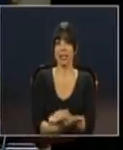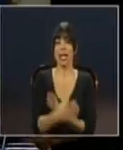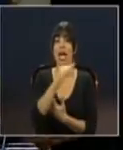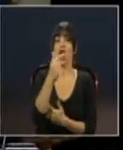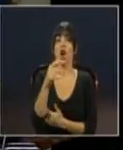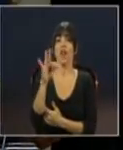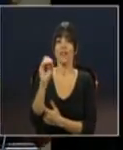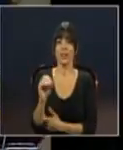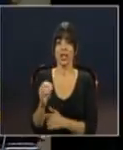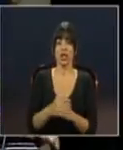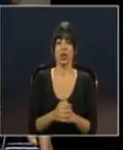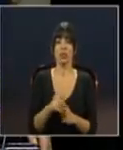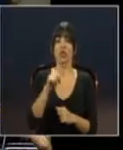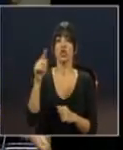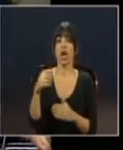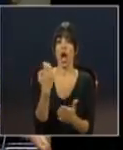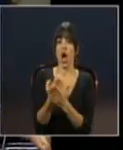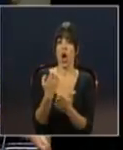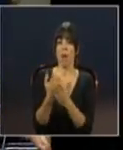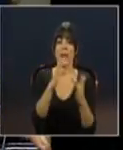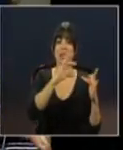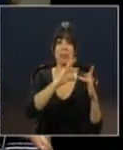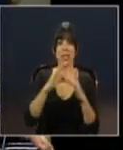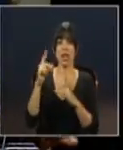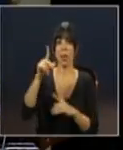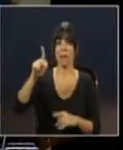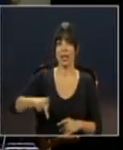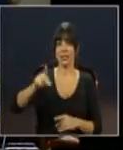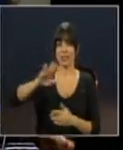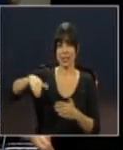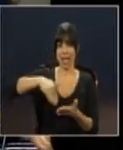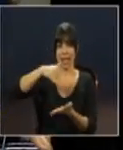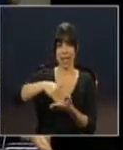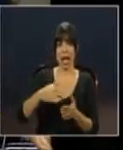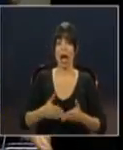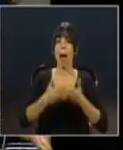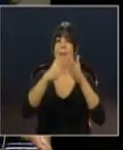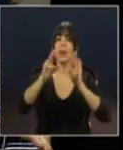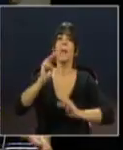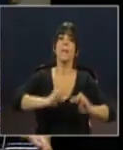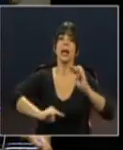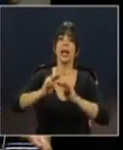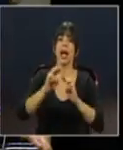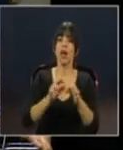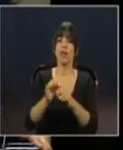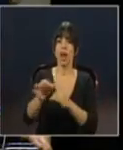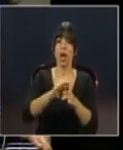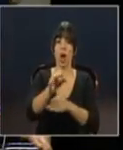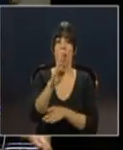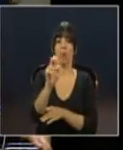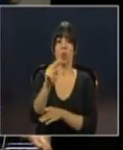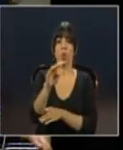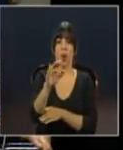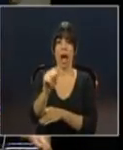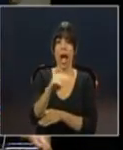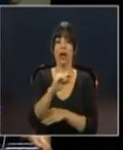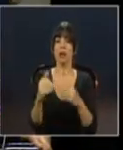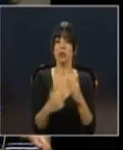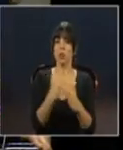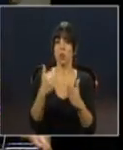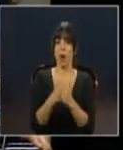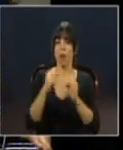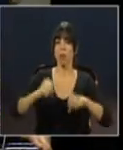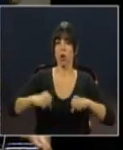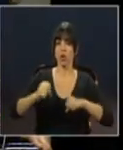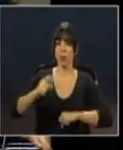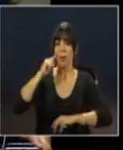la zona económica especial del Pacífico Central, la apertura del mercado regional Brunca y las renovadas oportunidades de comercio con